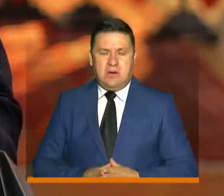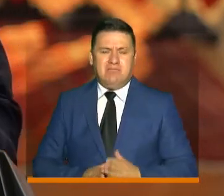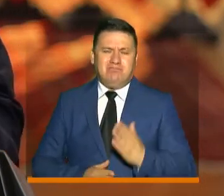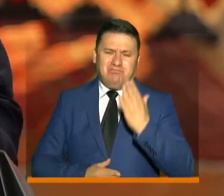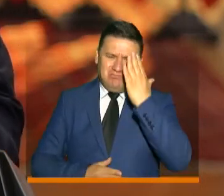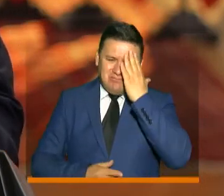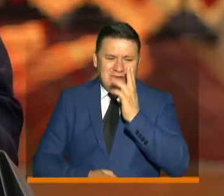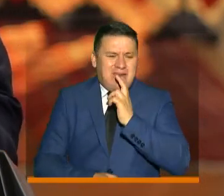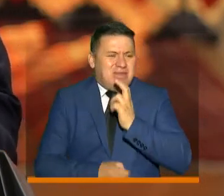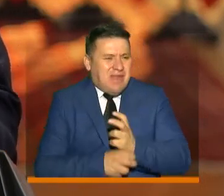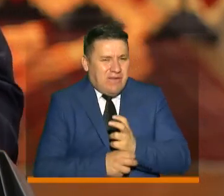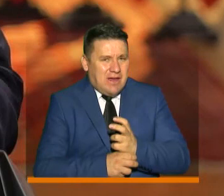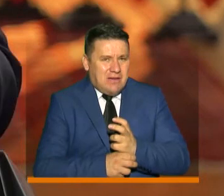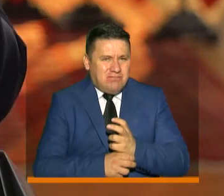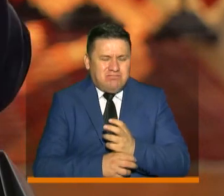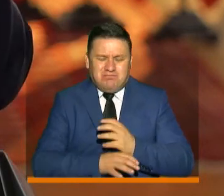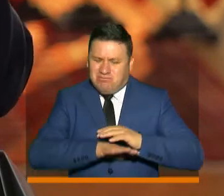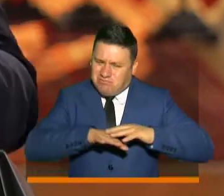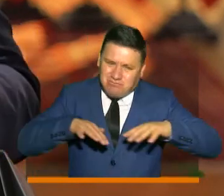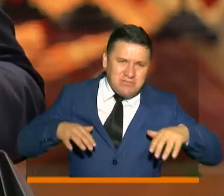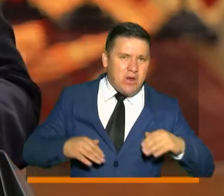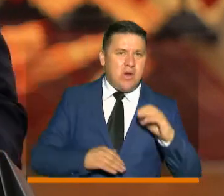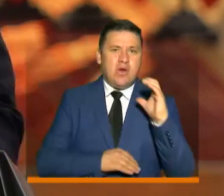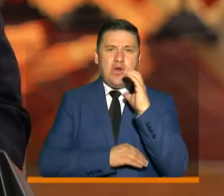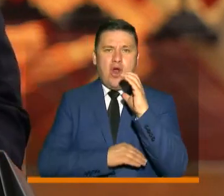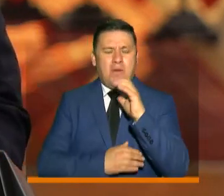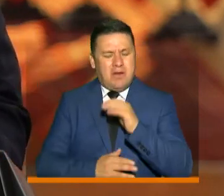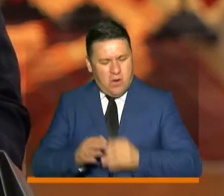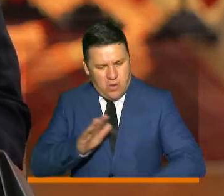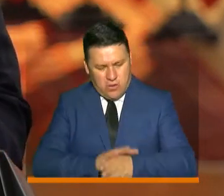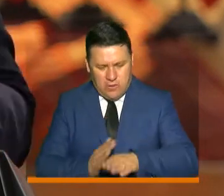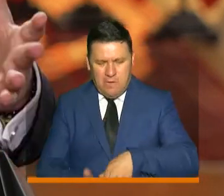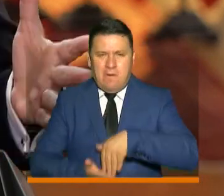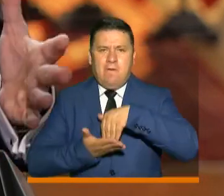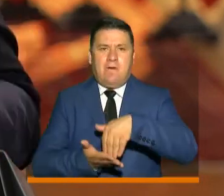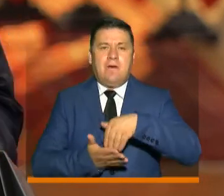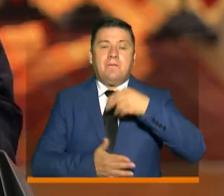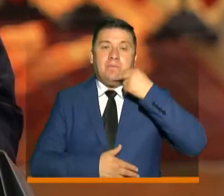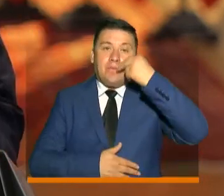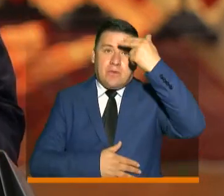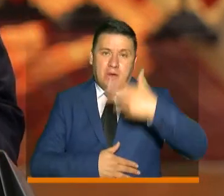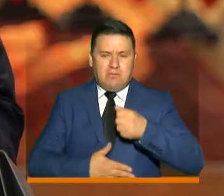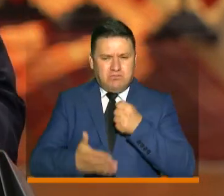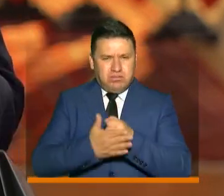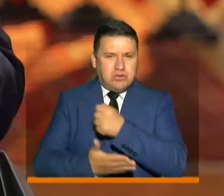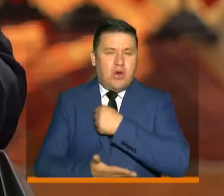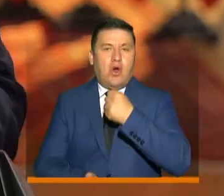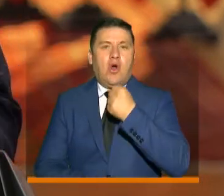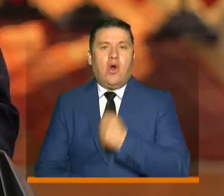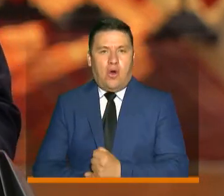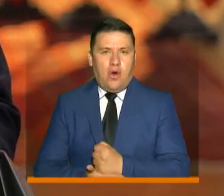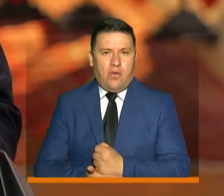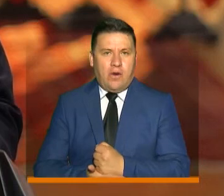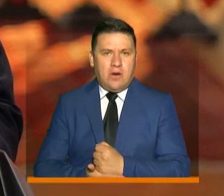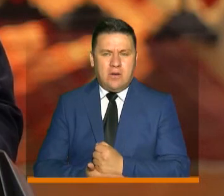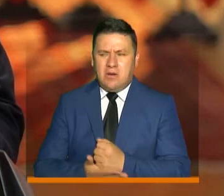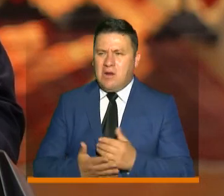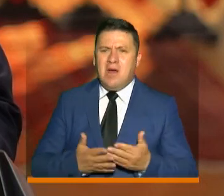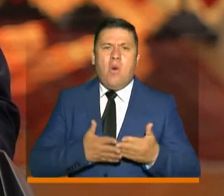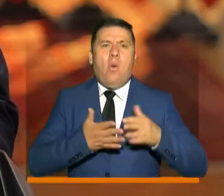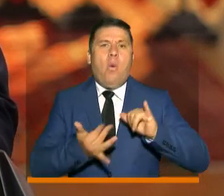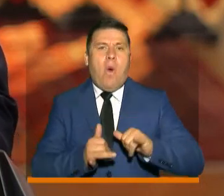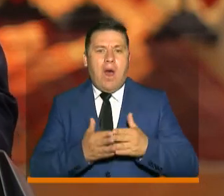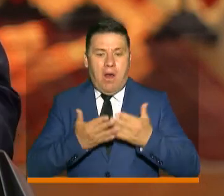pesar de la adversidad nuestro país se mantiene firme la historia nos impuso la obligación de navegar un mar de